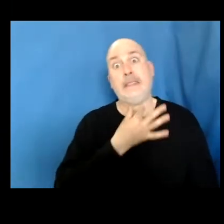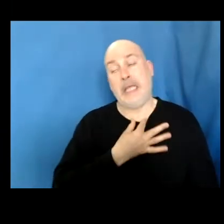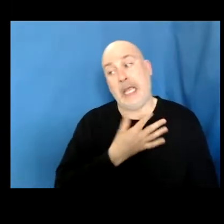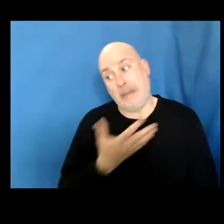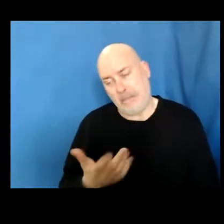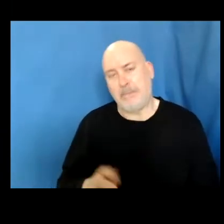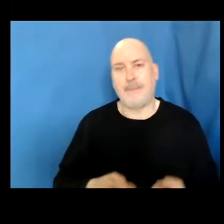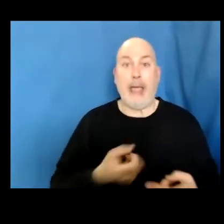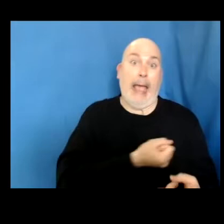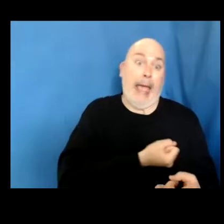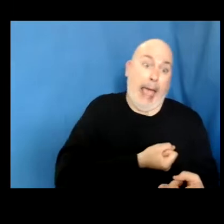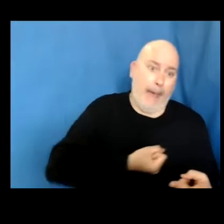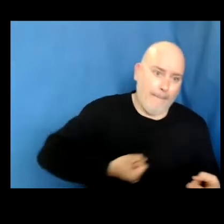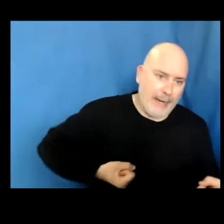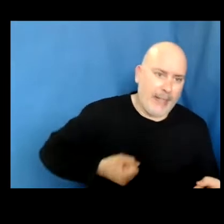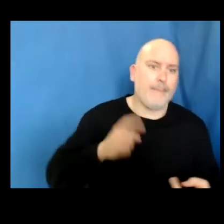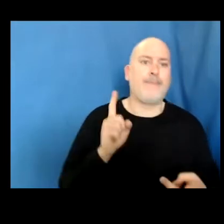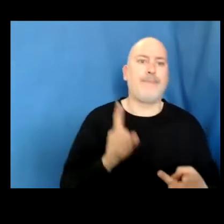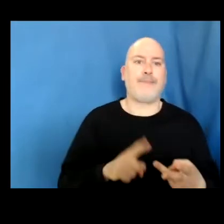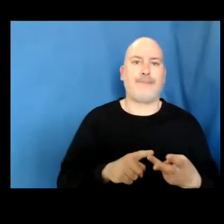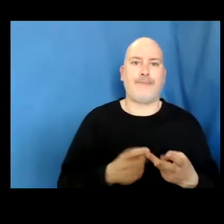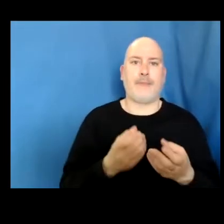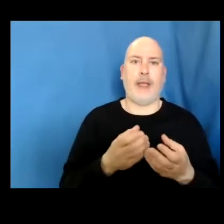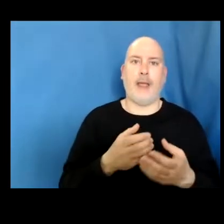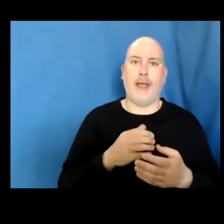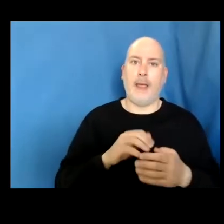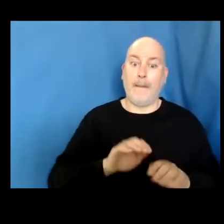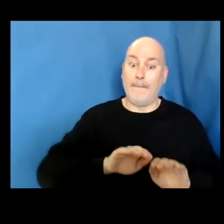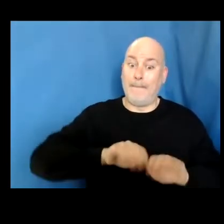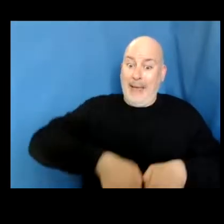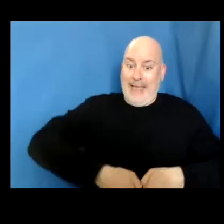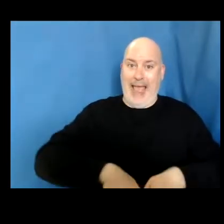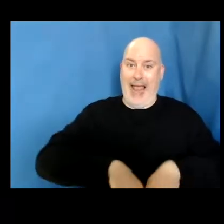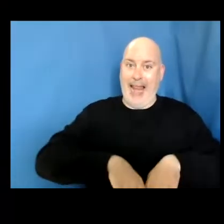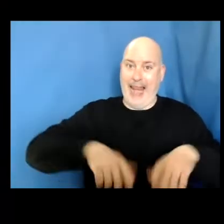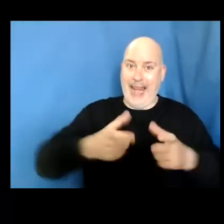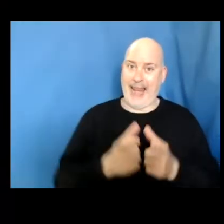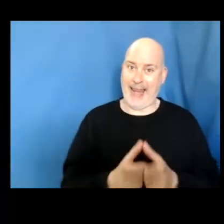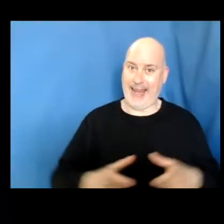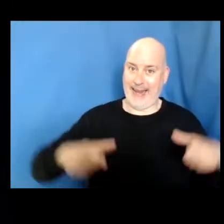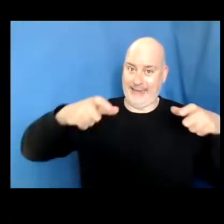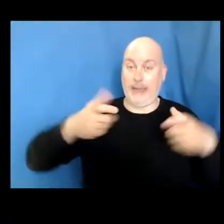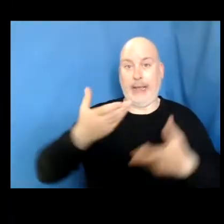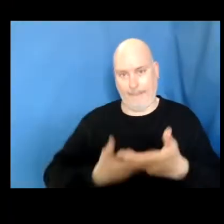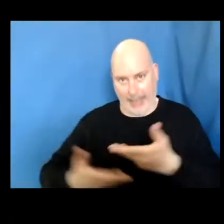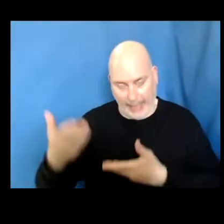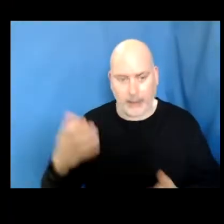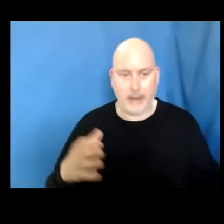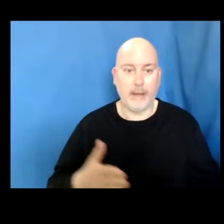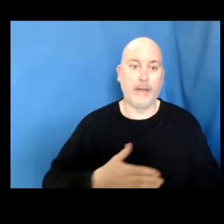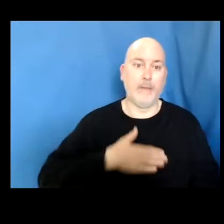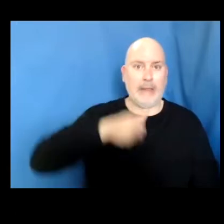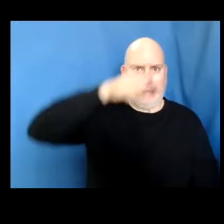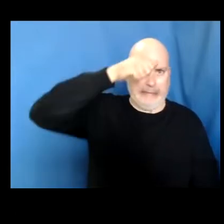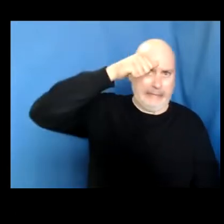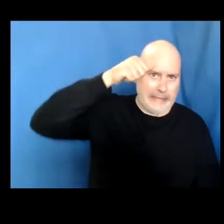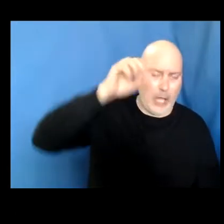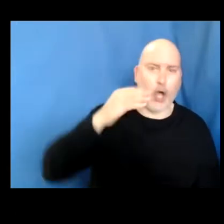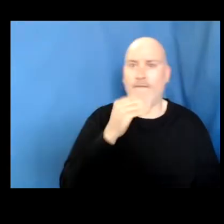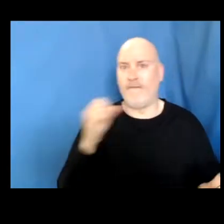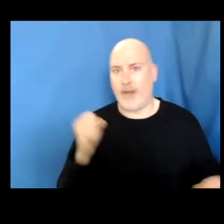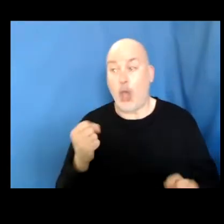tenga hambre, que necesite un cambio de pañal, que a lo mejor tiene calor o frío. Son cosas a